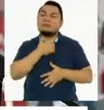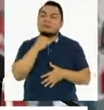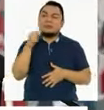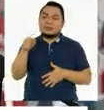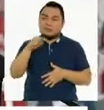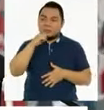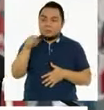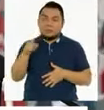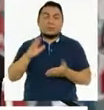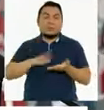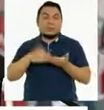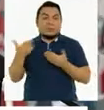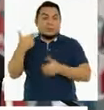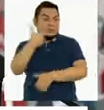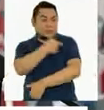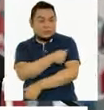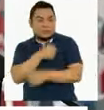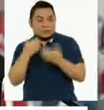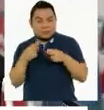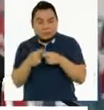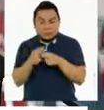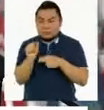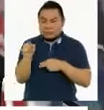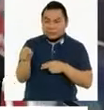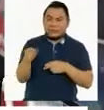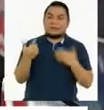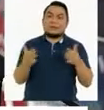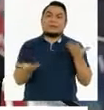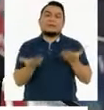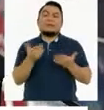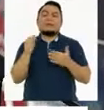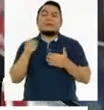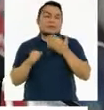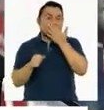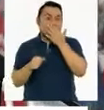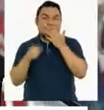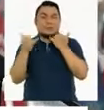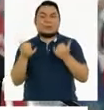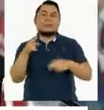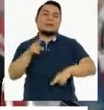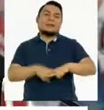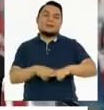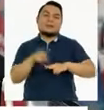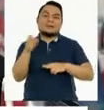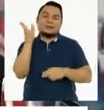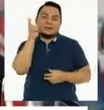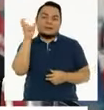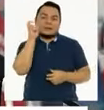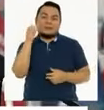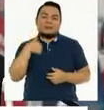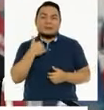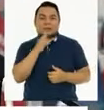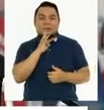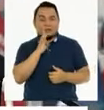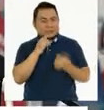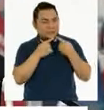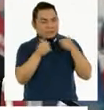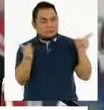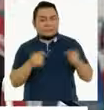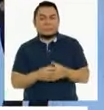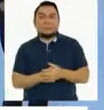ella, después de haberse vacunado hace unos minutos, probablemente esté sentada escuchando lo que tengo que